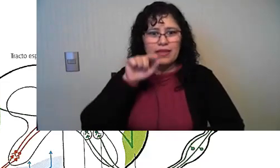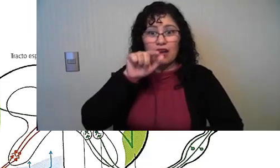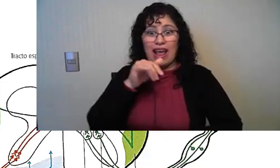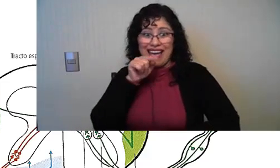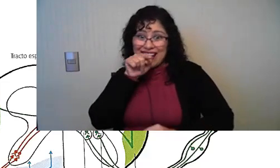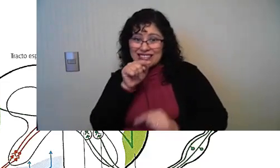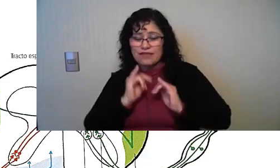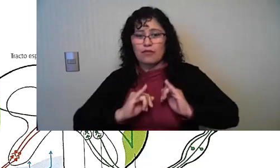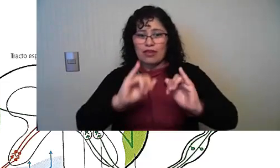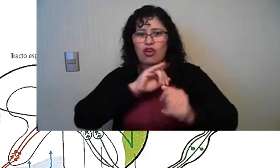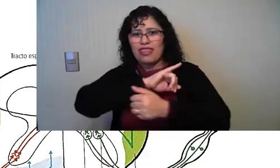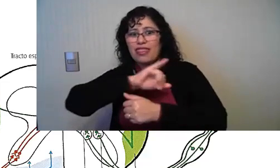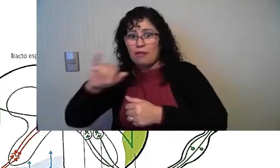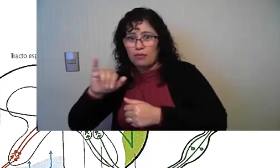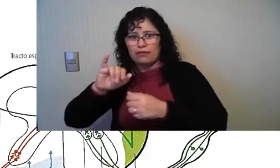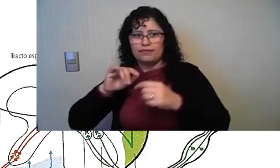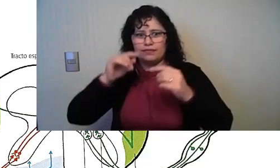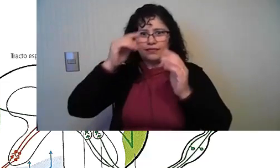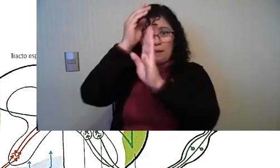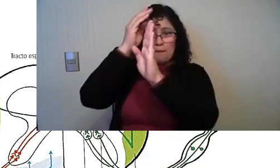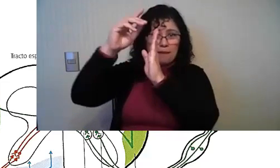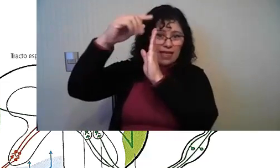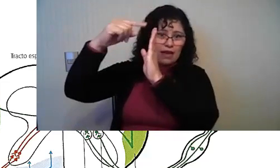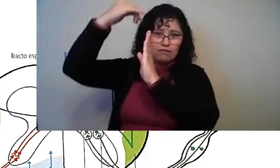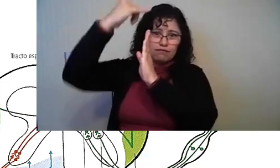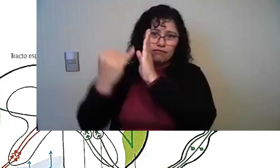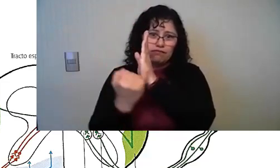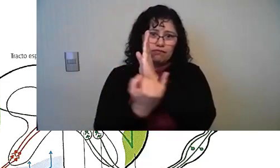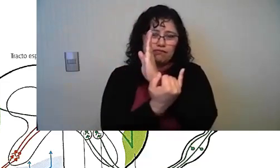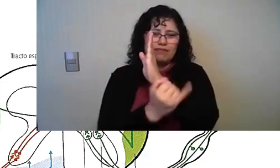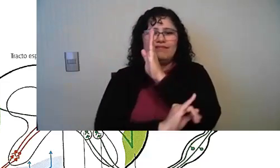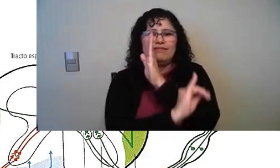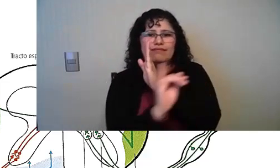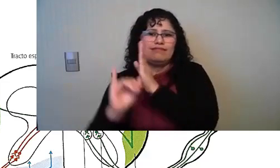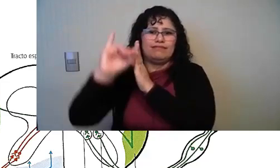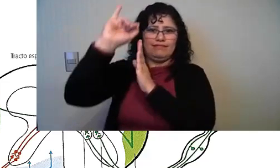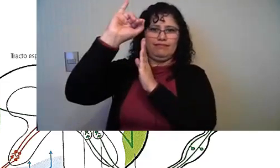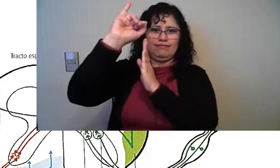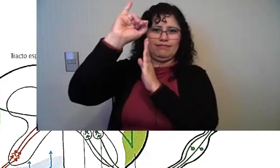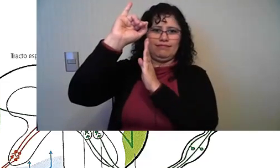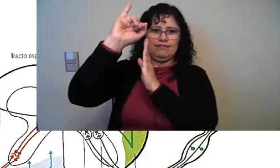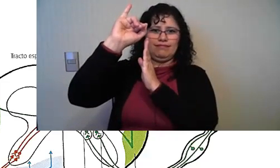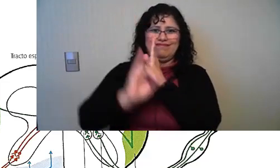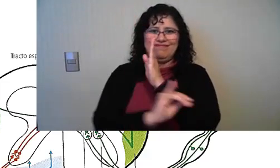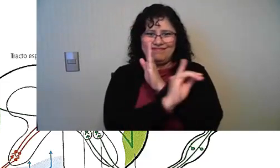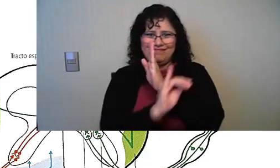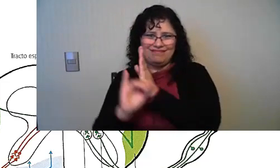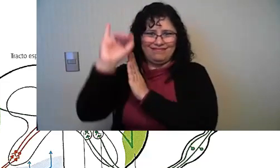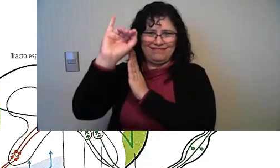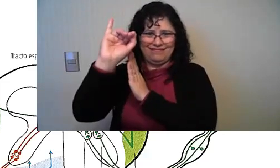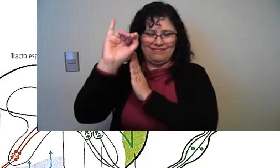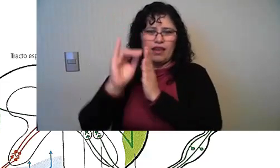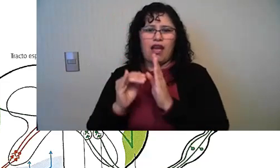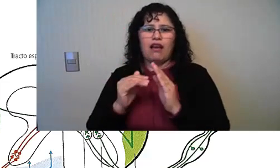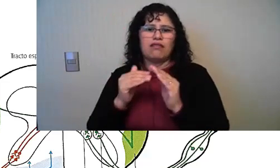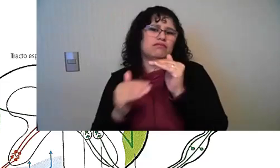media, ¿cierto? Cruza la línea media y asciende decruzado a niveles